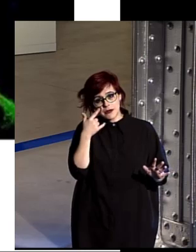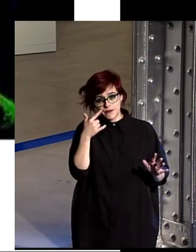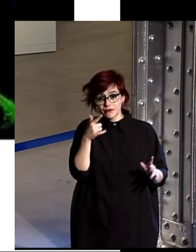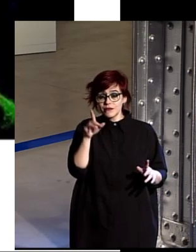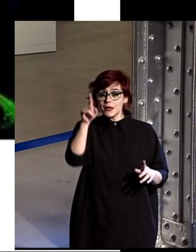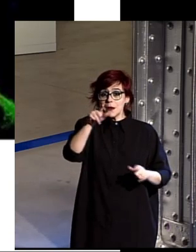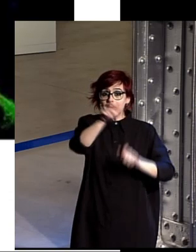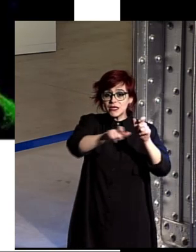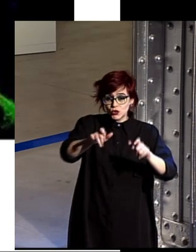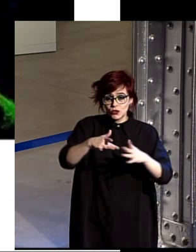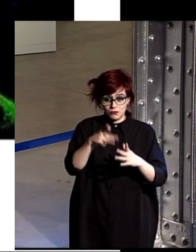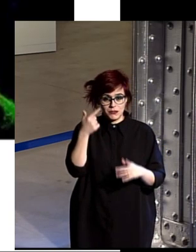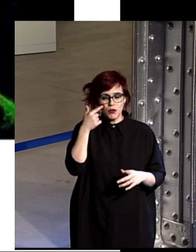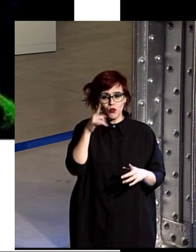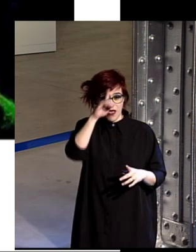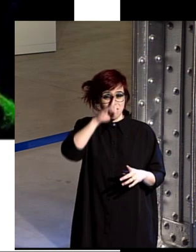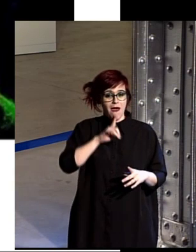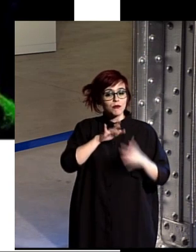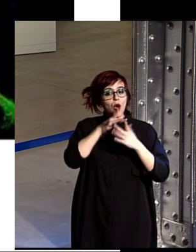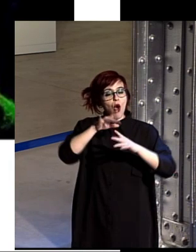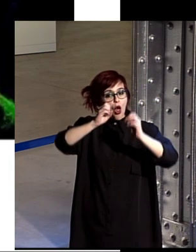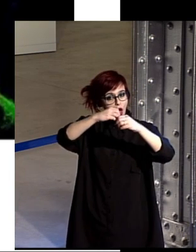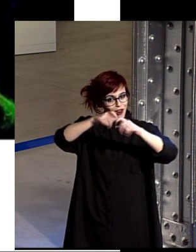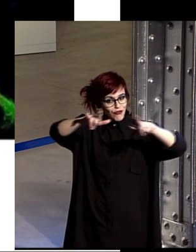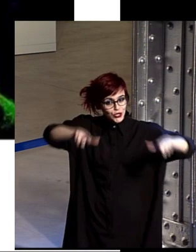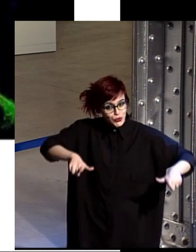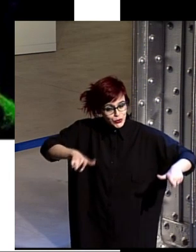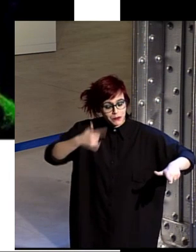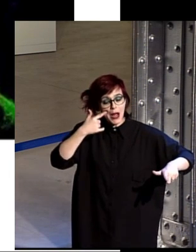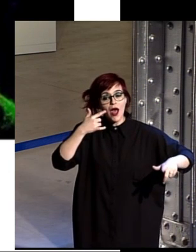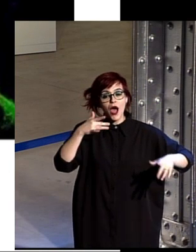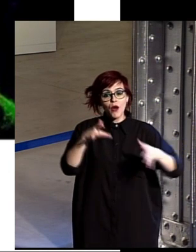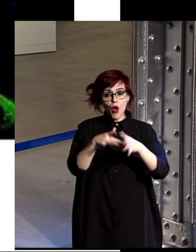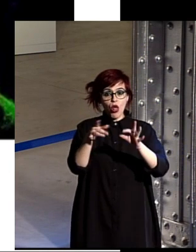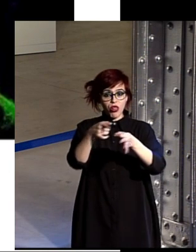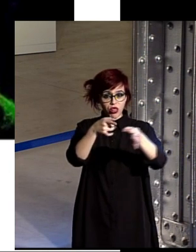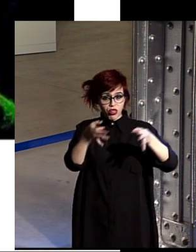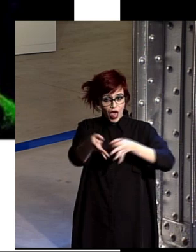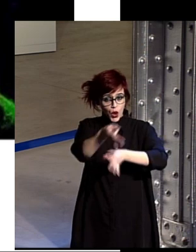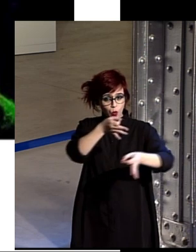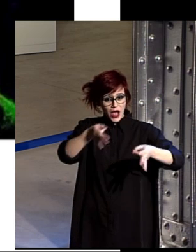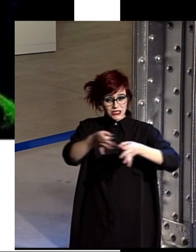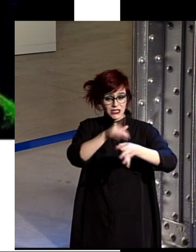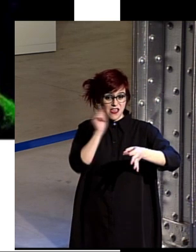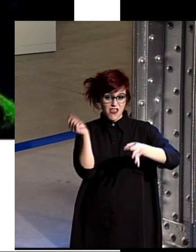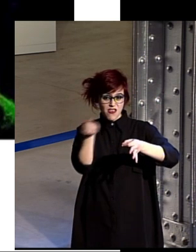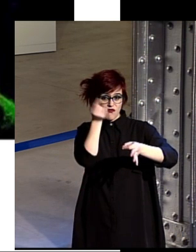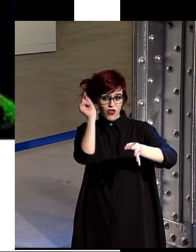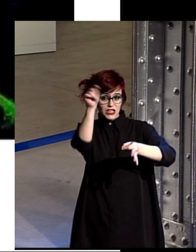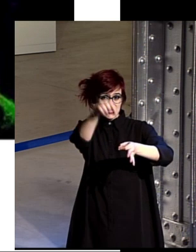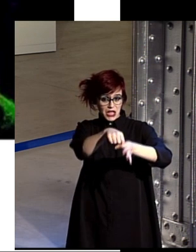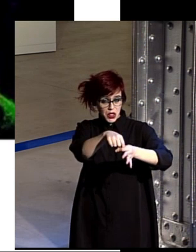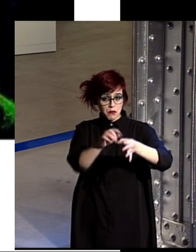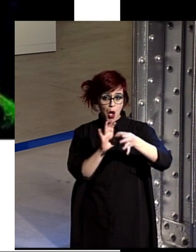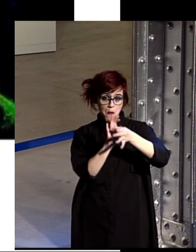altamente tóxica. Estas son unas imágenes que hicimos en el laboratorio. Estas son células, para que veáis una morfología de células que hasta estando infectadas más o menos tienen como la